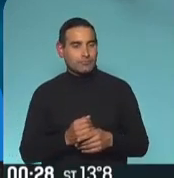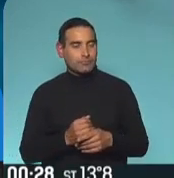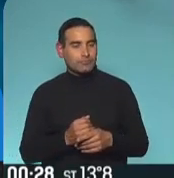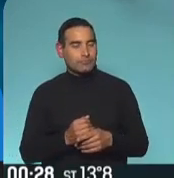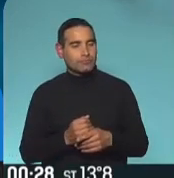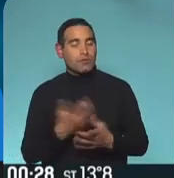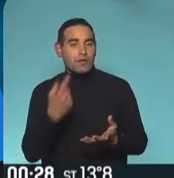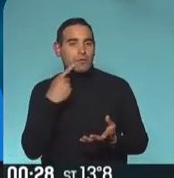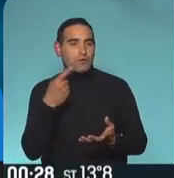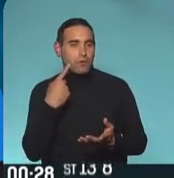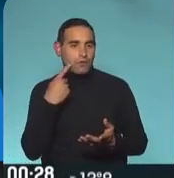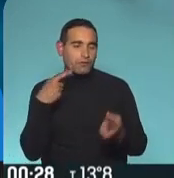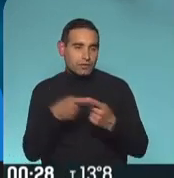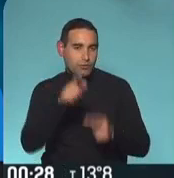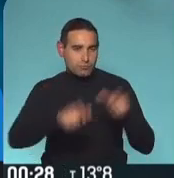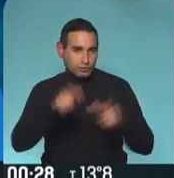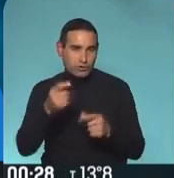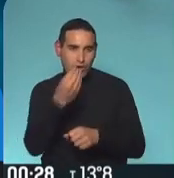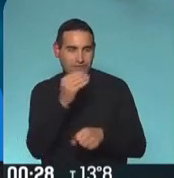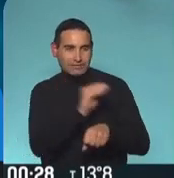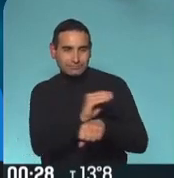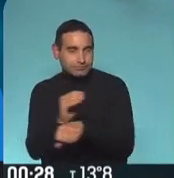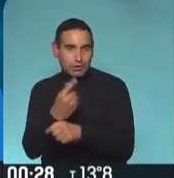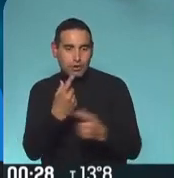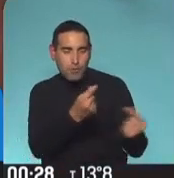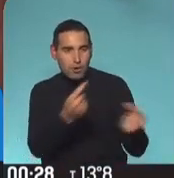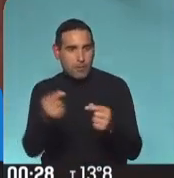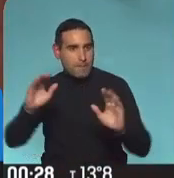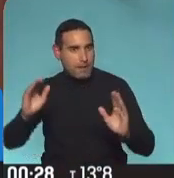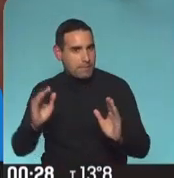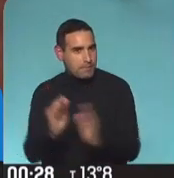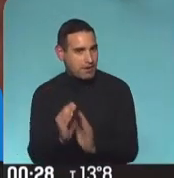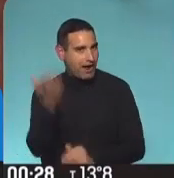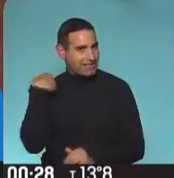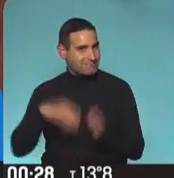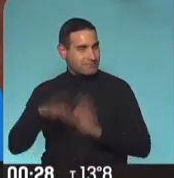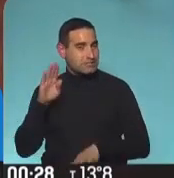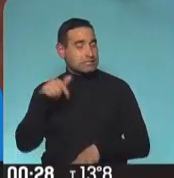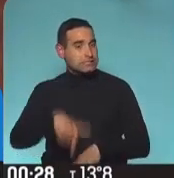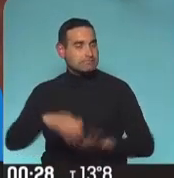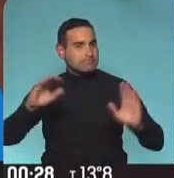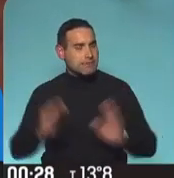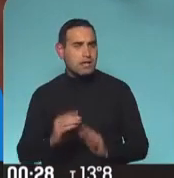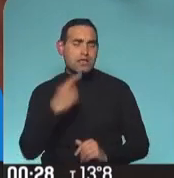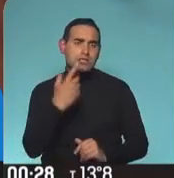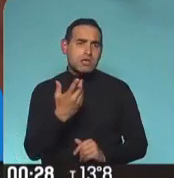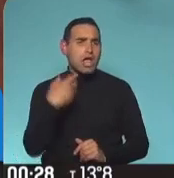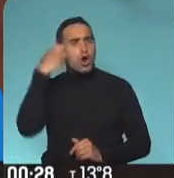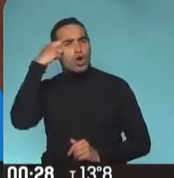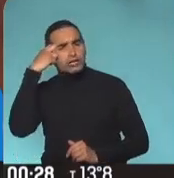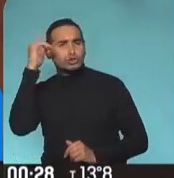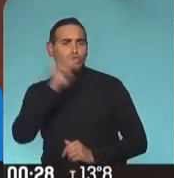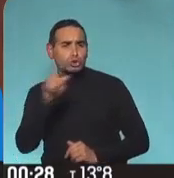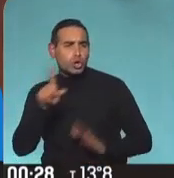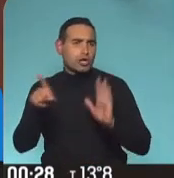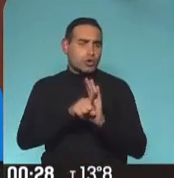para satisfacer las demandas de alimentación de las familias más vulnerables. Ujú. Entonces creo que más allá de si pasaba por el Congreso o si era una decisión